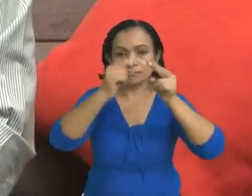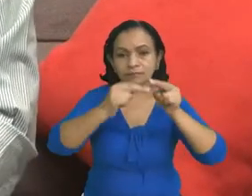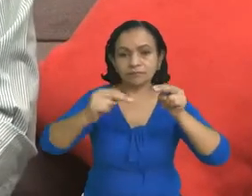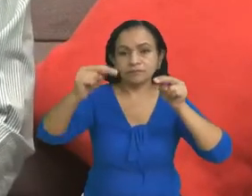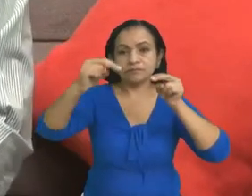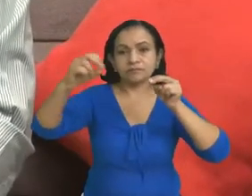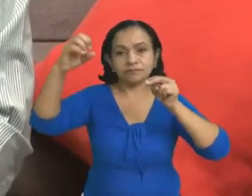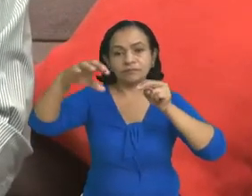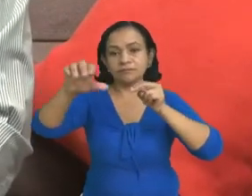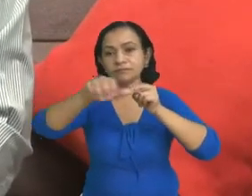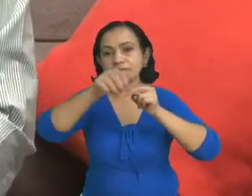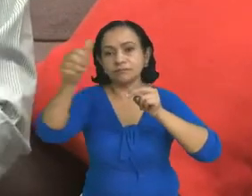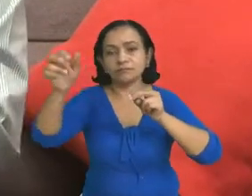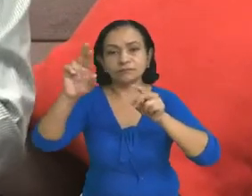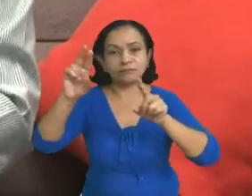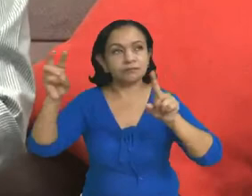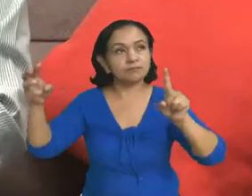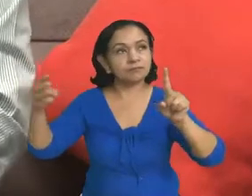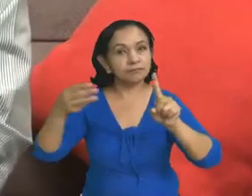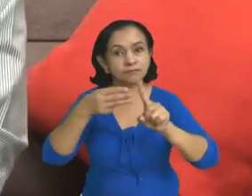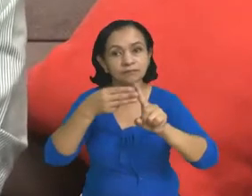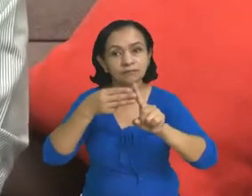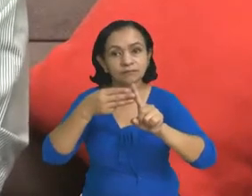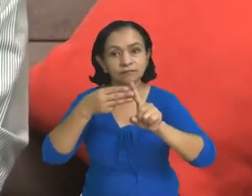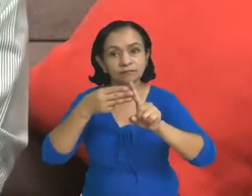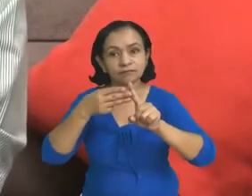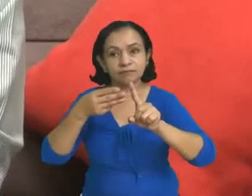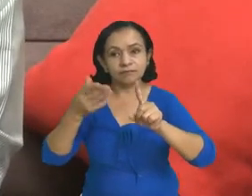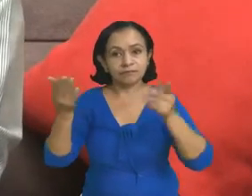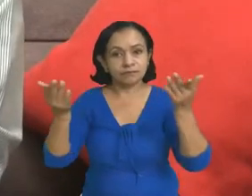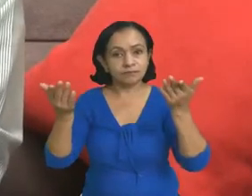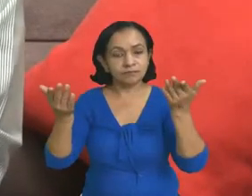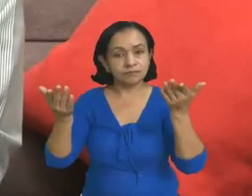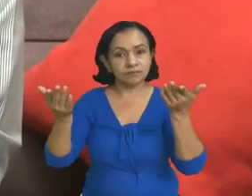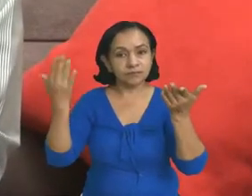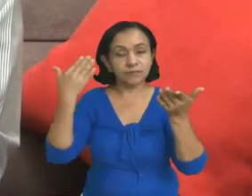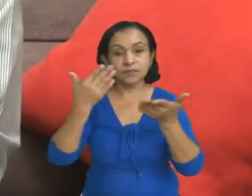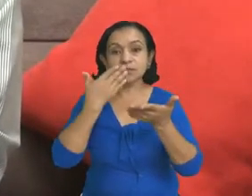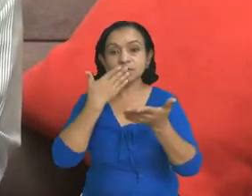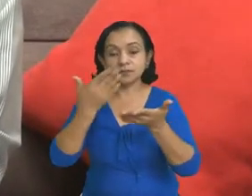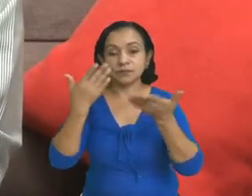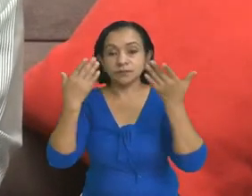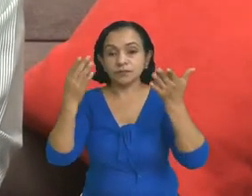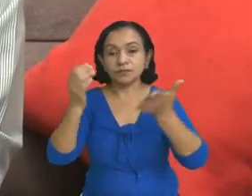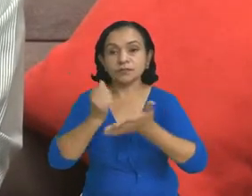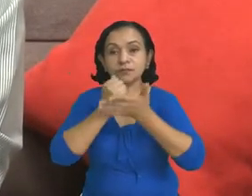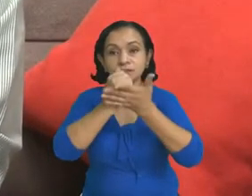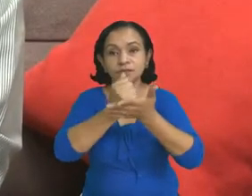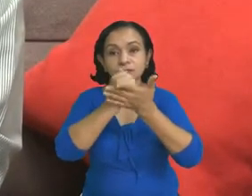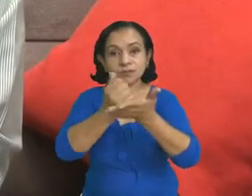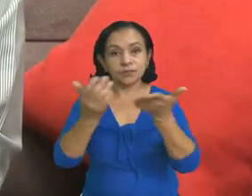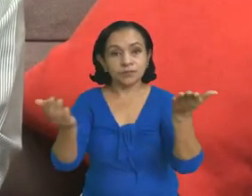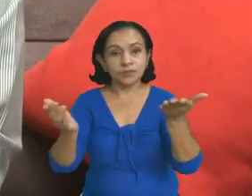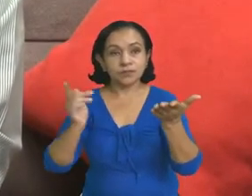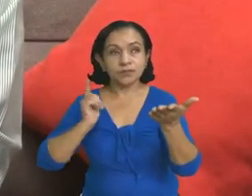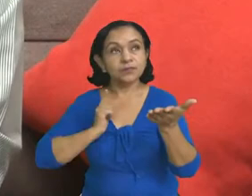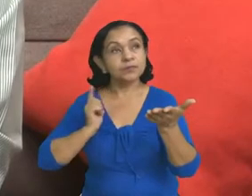del mercado electro regional. Por ejemplo, esto es uno de los beneficios, pues. Claro. Que tiene